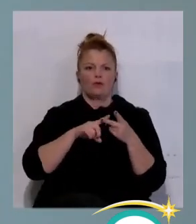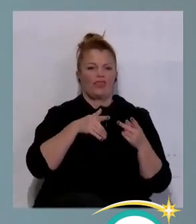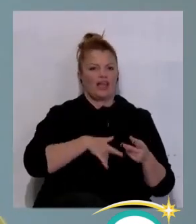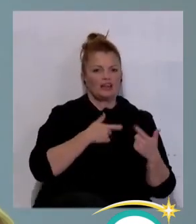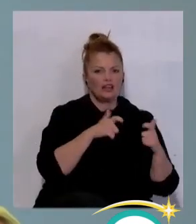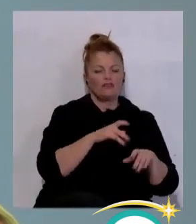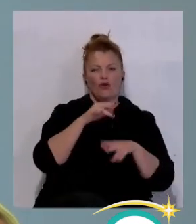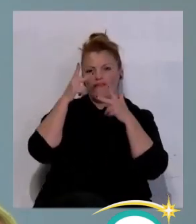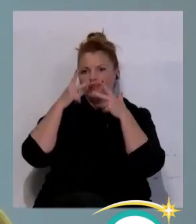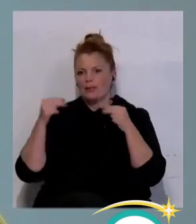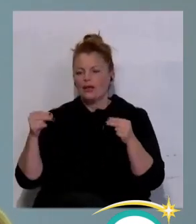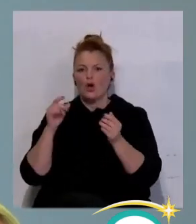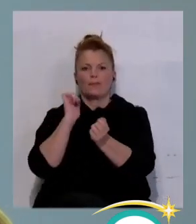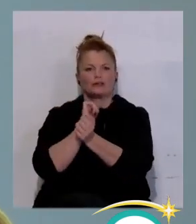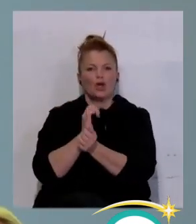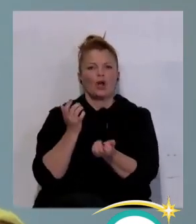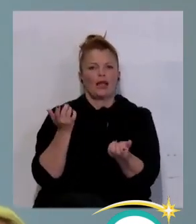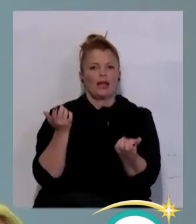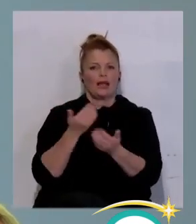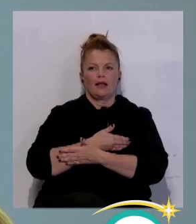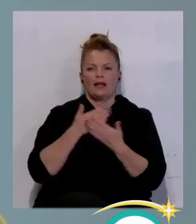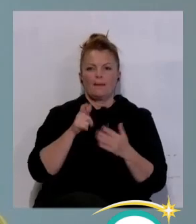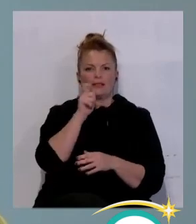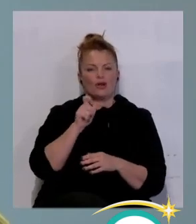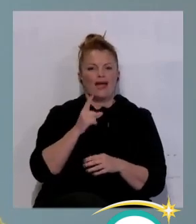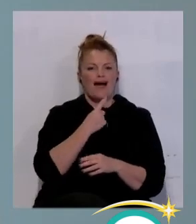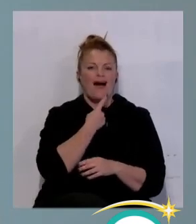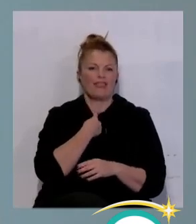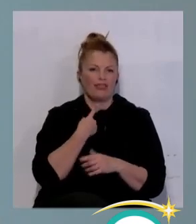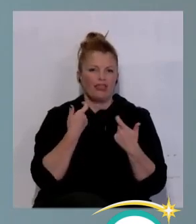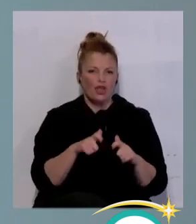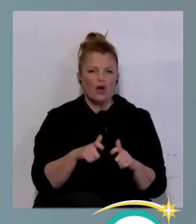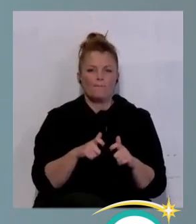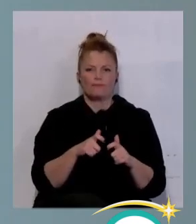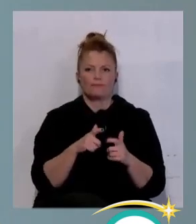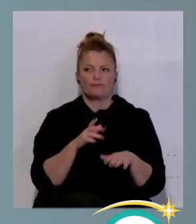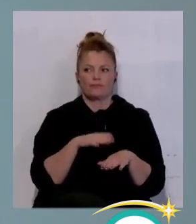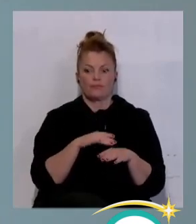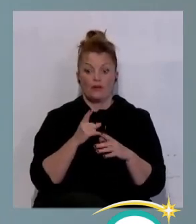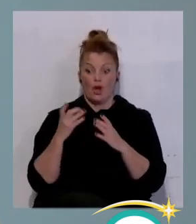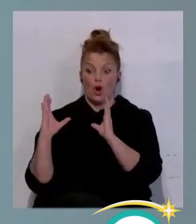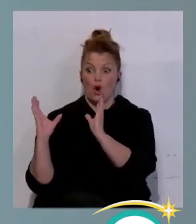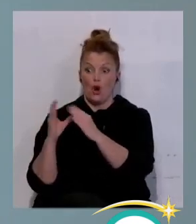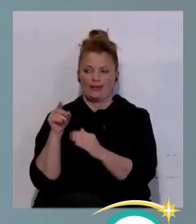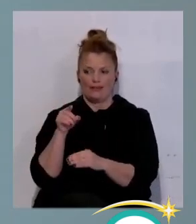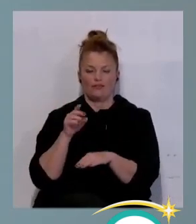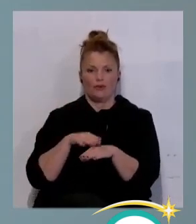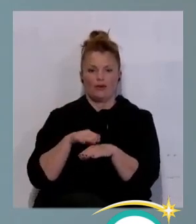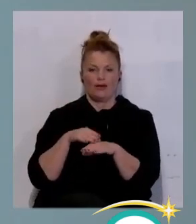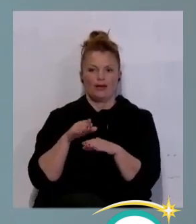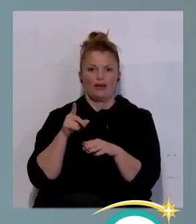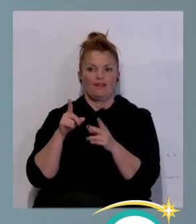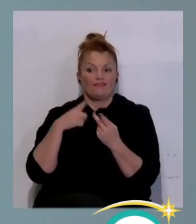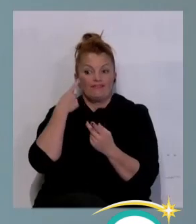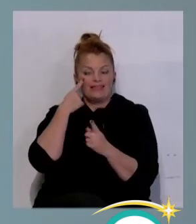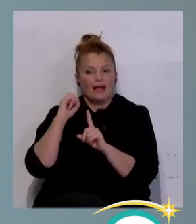digestivos, enfermeros de prisiones, gente de adicciones. Pues como hemos comentado antes, esos colectivos son los que realmente faltan por